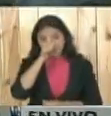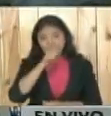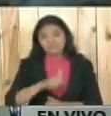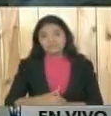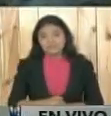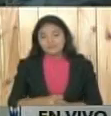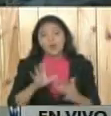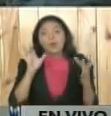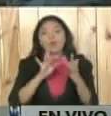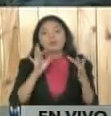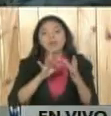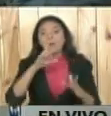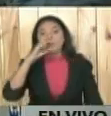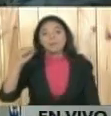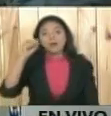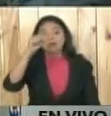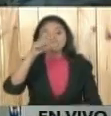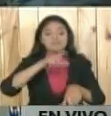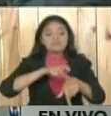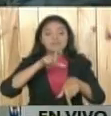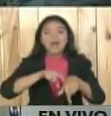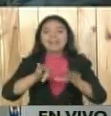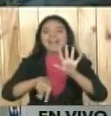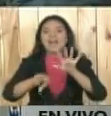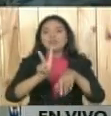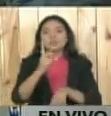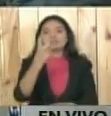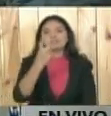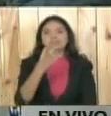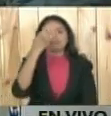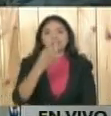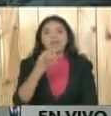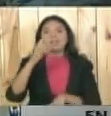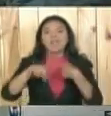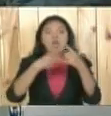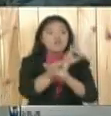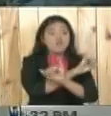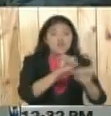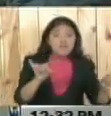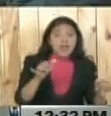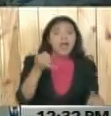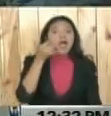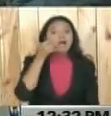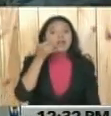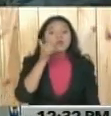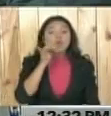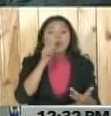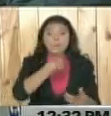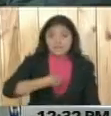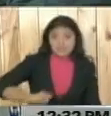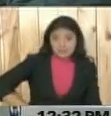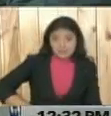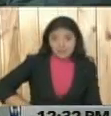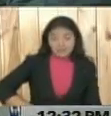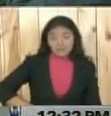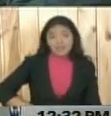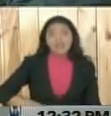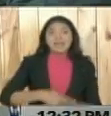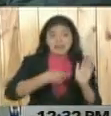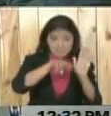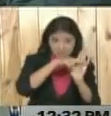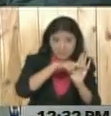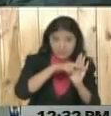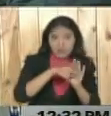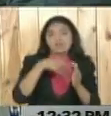En Contacto con Maduro a las 12 en punto, después de a lo presidente. Después de la reposición de a lo presidente, vamos todos